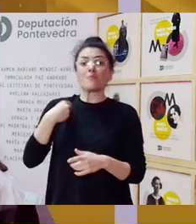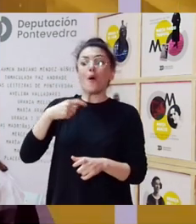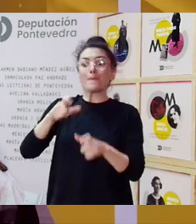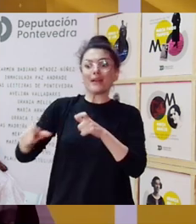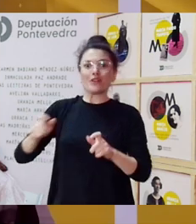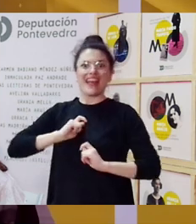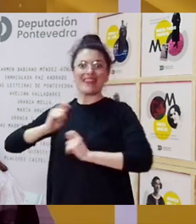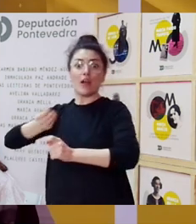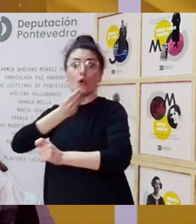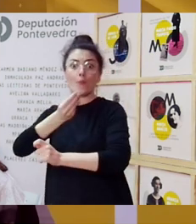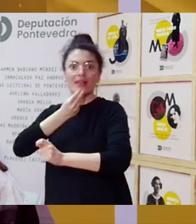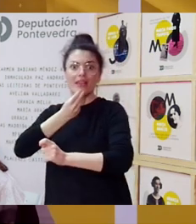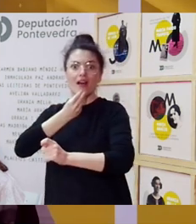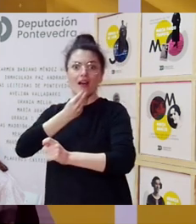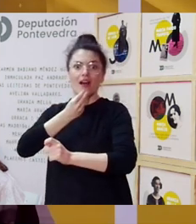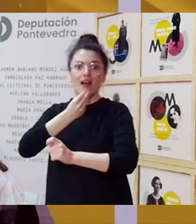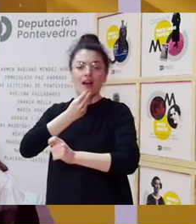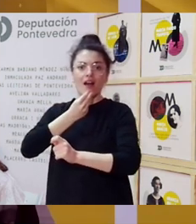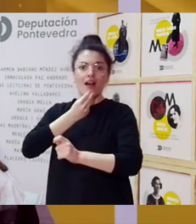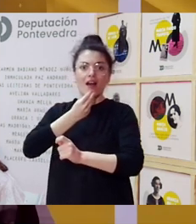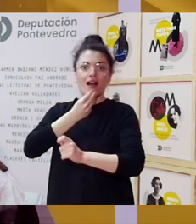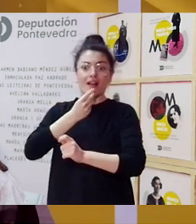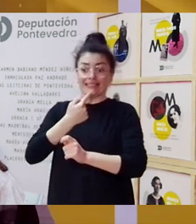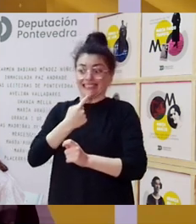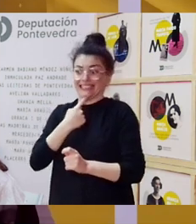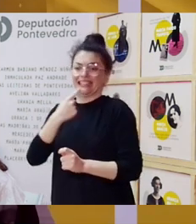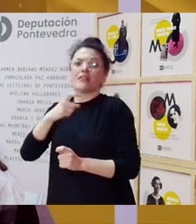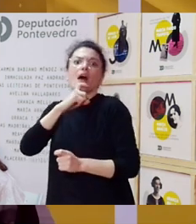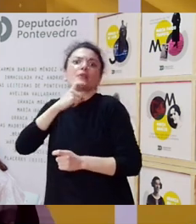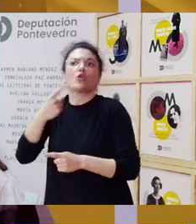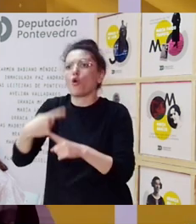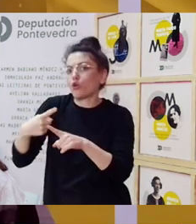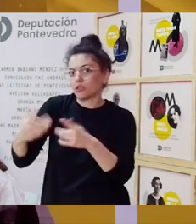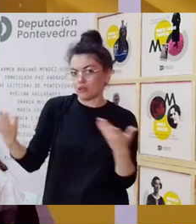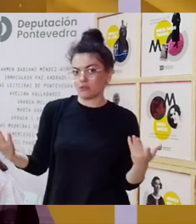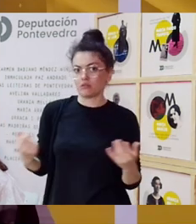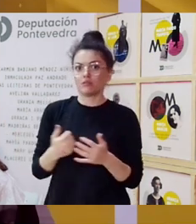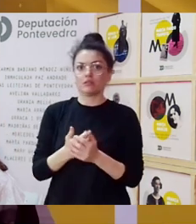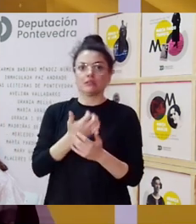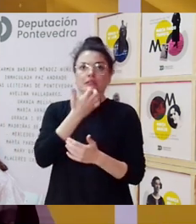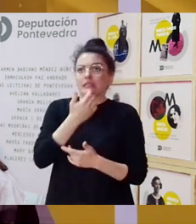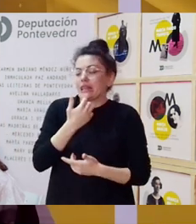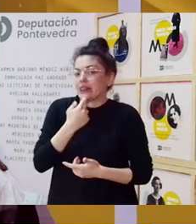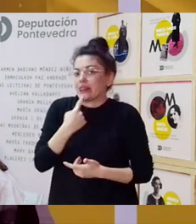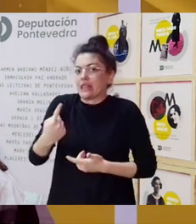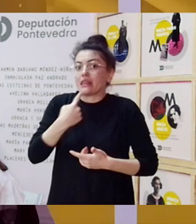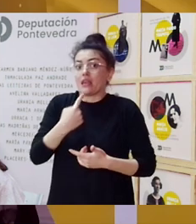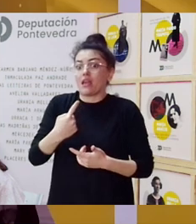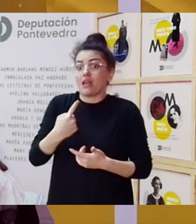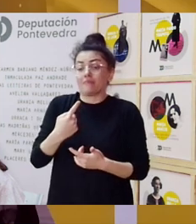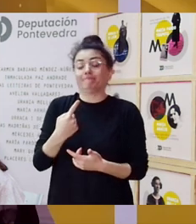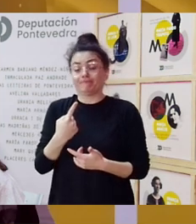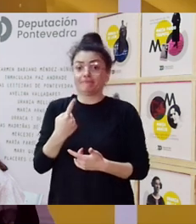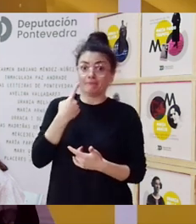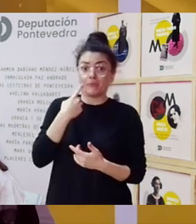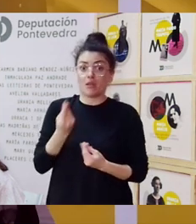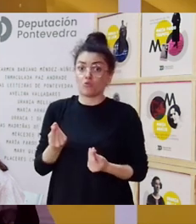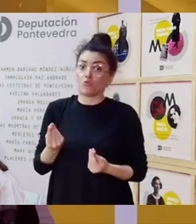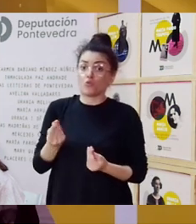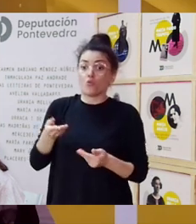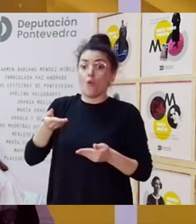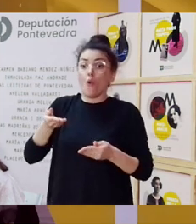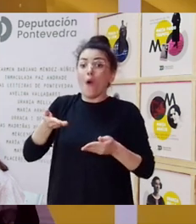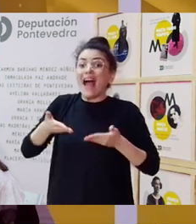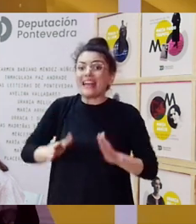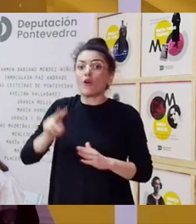dar de comer levabanlle noticias. E decíanlle, en un momento dado, dixéronlle, mira, mataron a